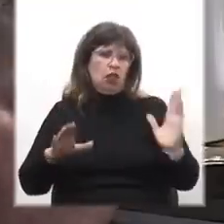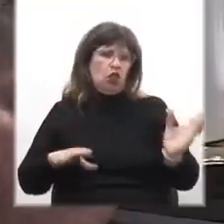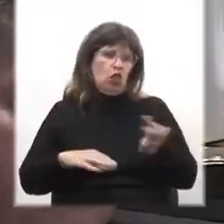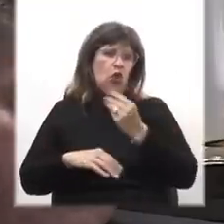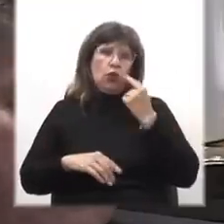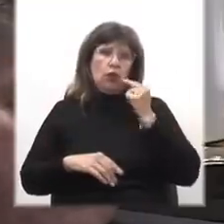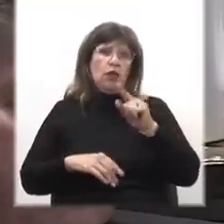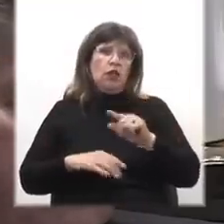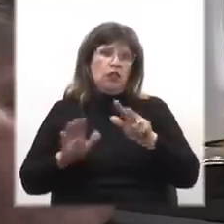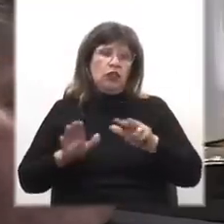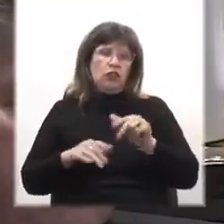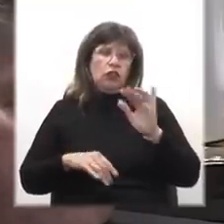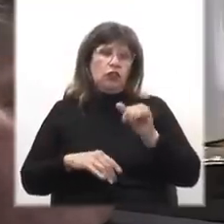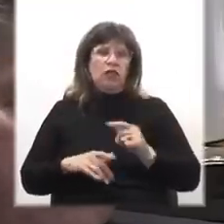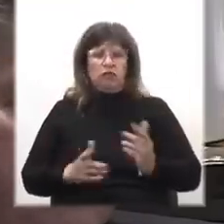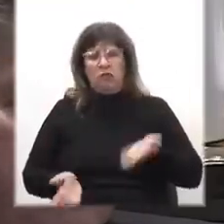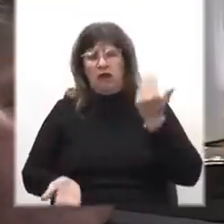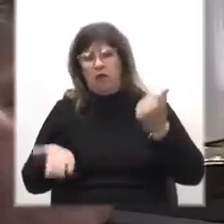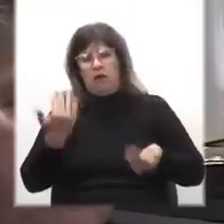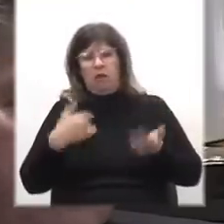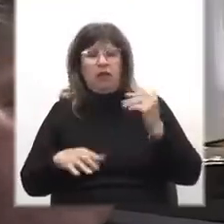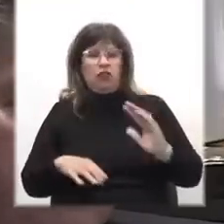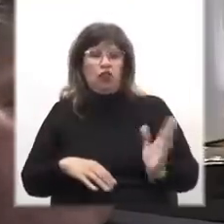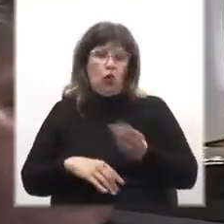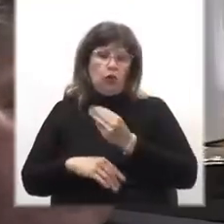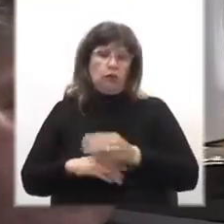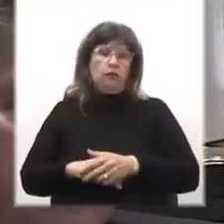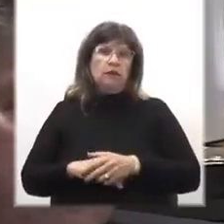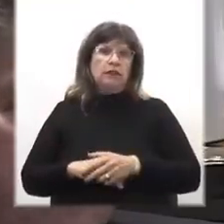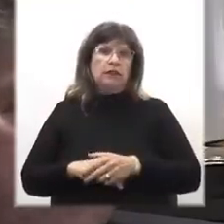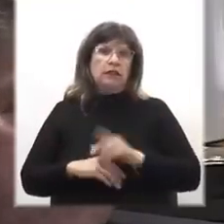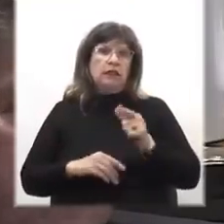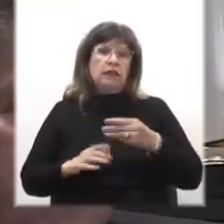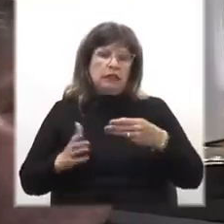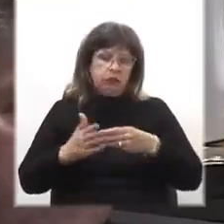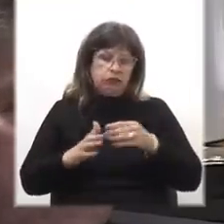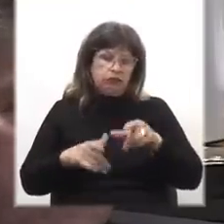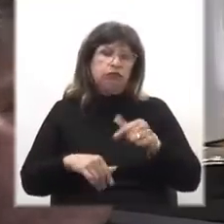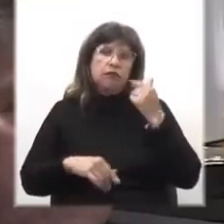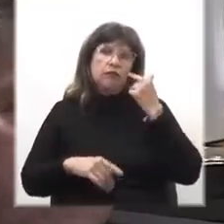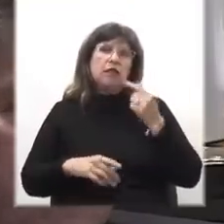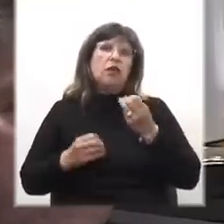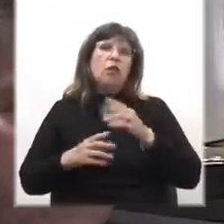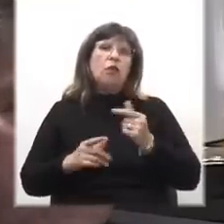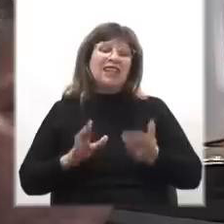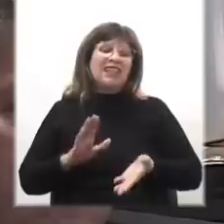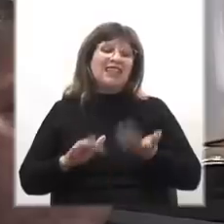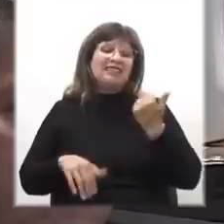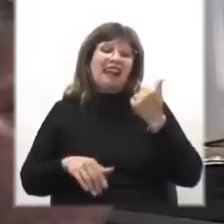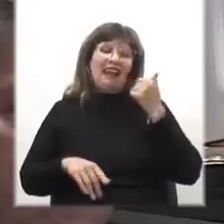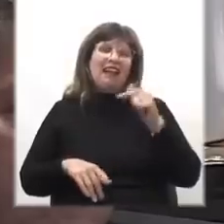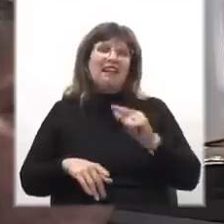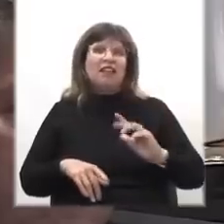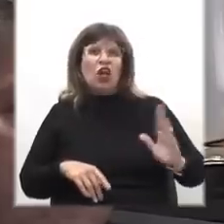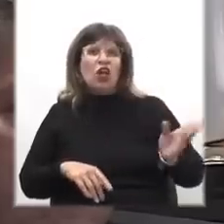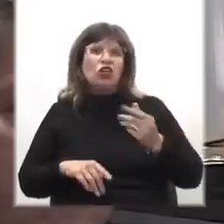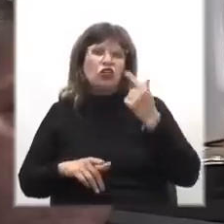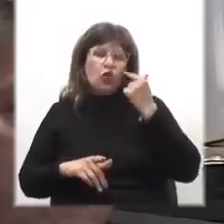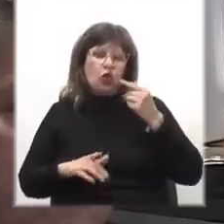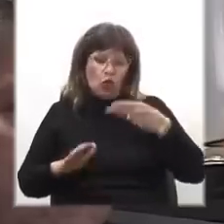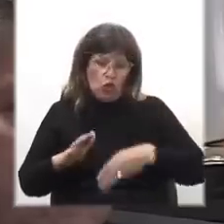18 de mayo, el viaducto vuela todo. La obra está parada en el viaducto porque tienen que expropiar toda la planta, todo lo que